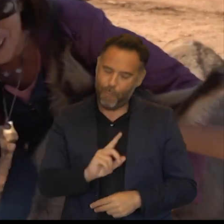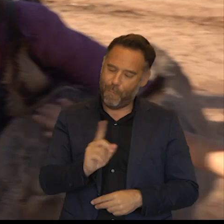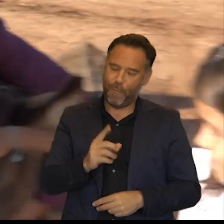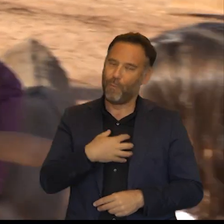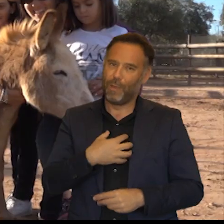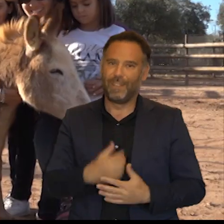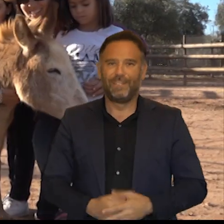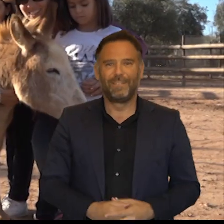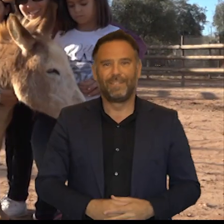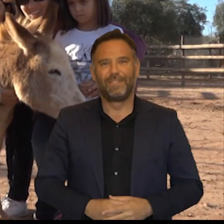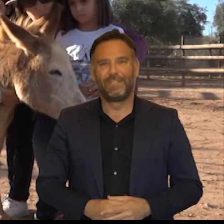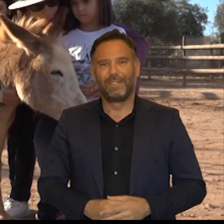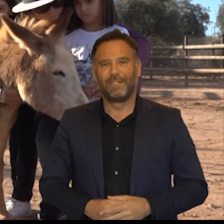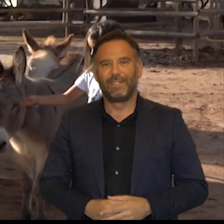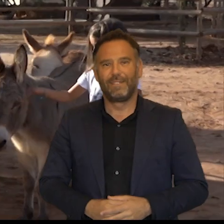No.